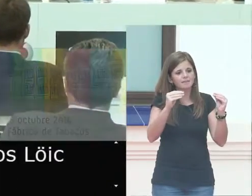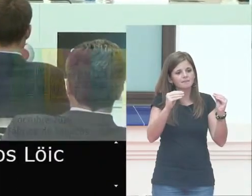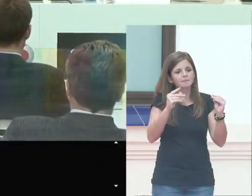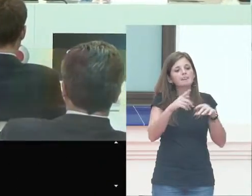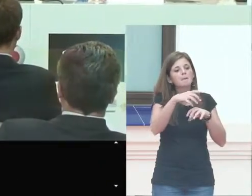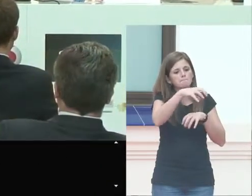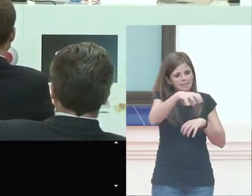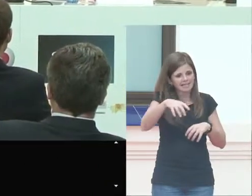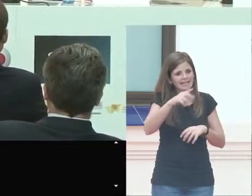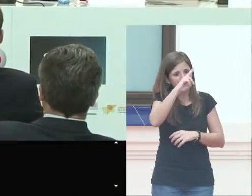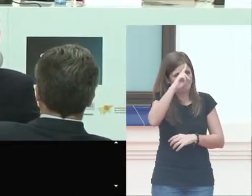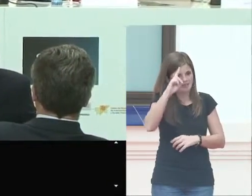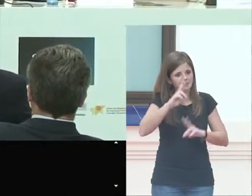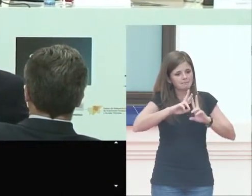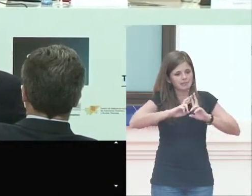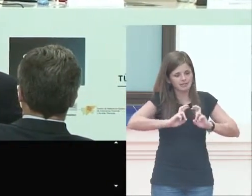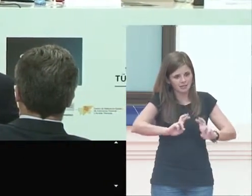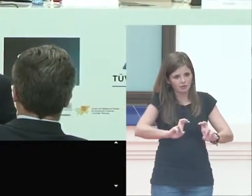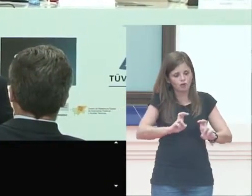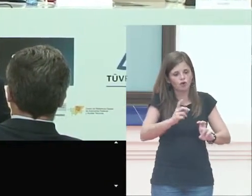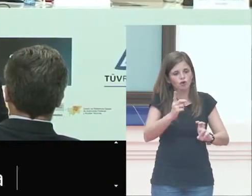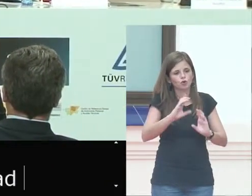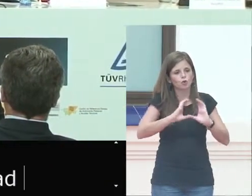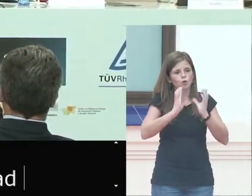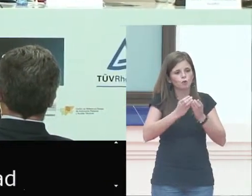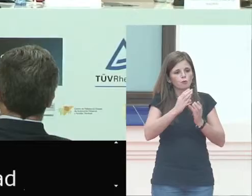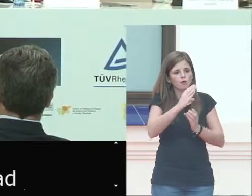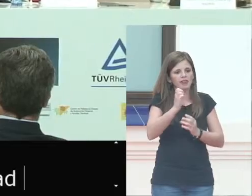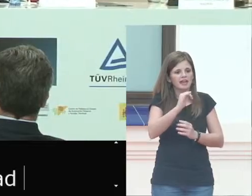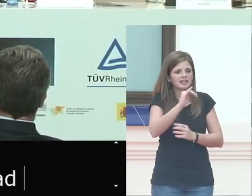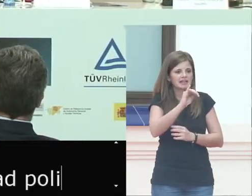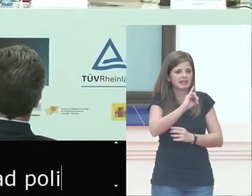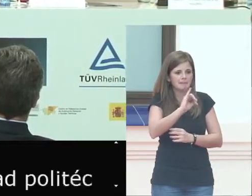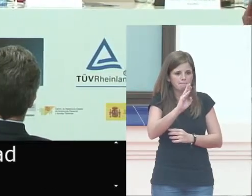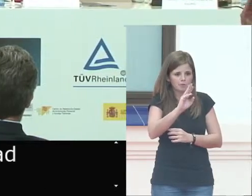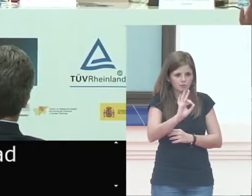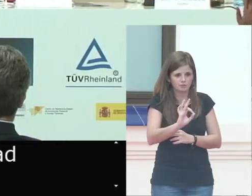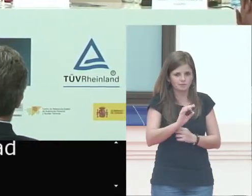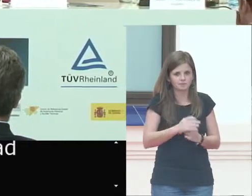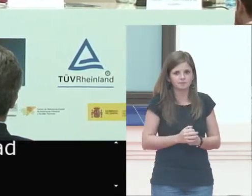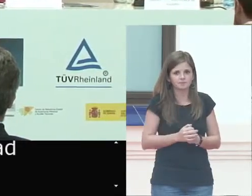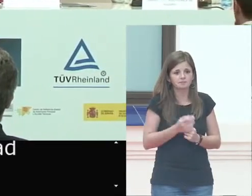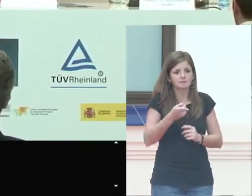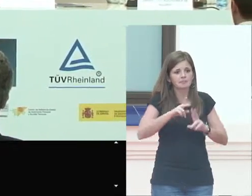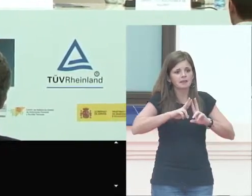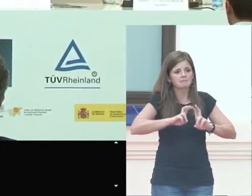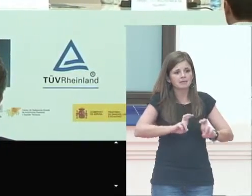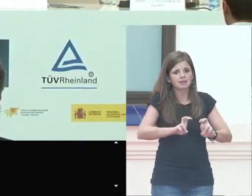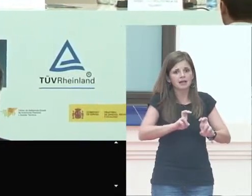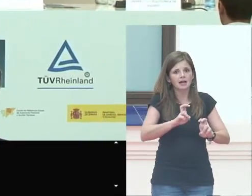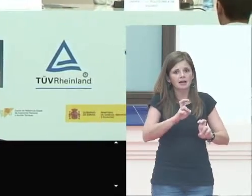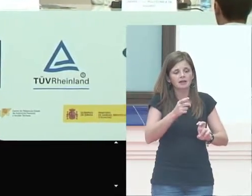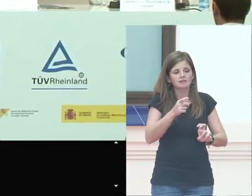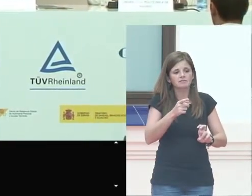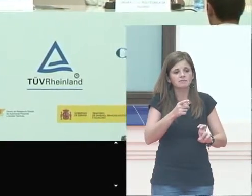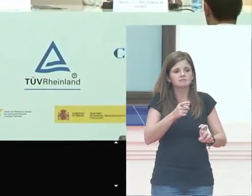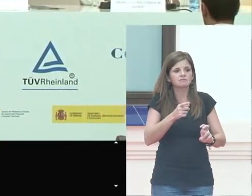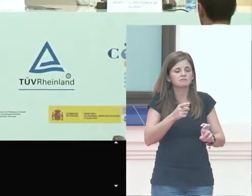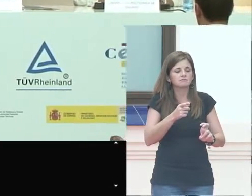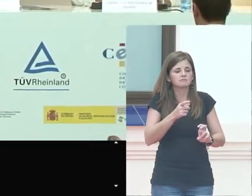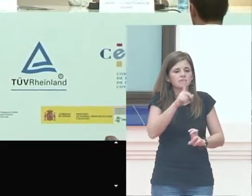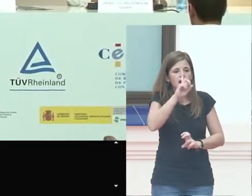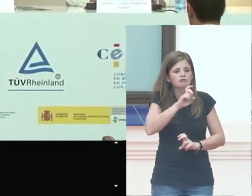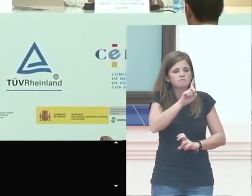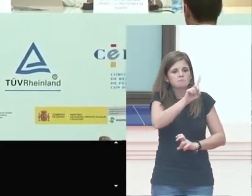Politécnica de Madrid, investigador del grupo del CETICO. Loic investiga en accesibilidad desde el año